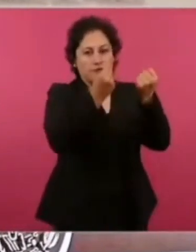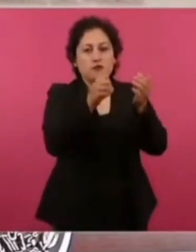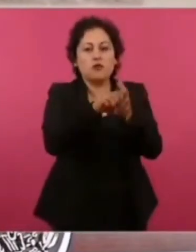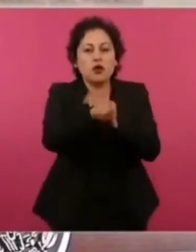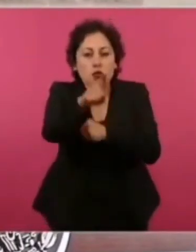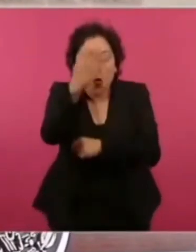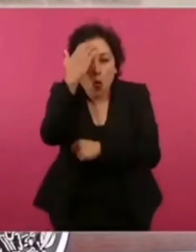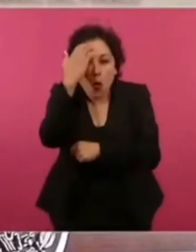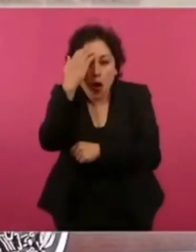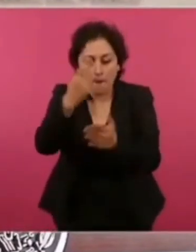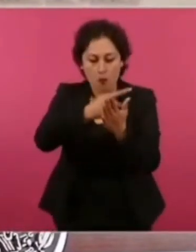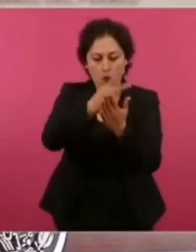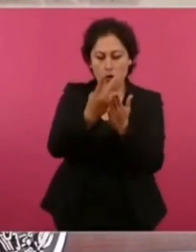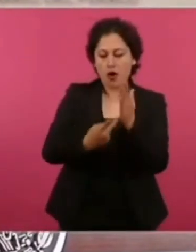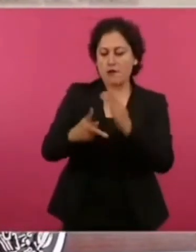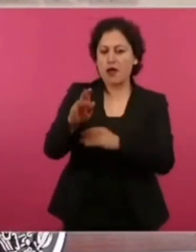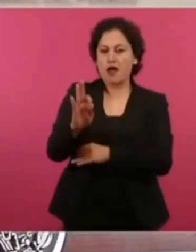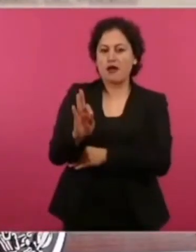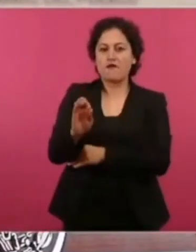FOBAPROA.